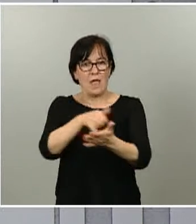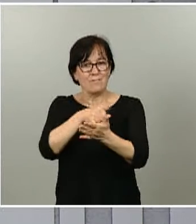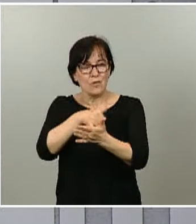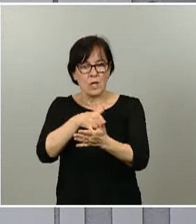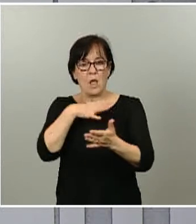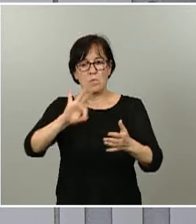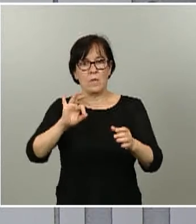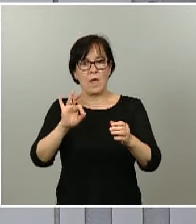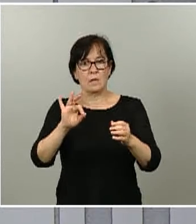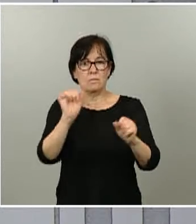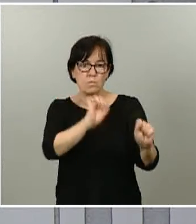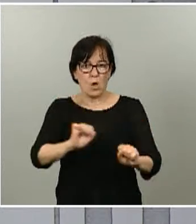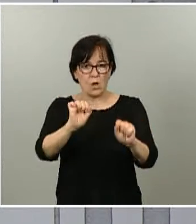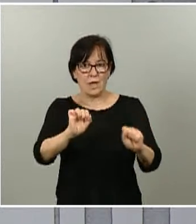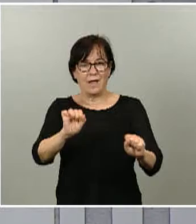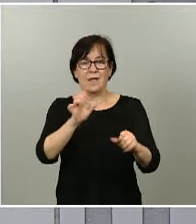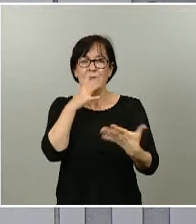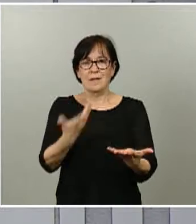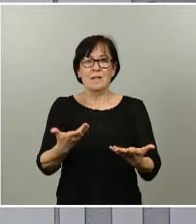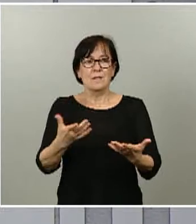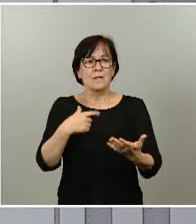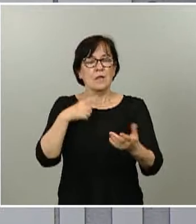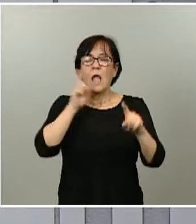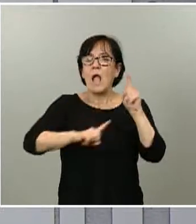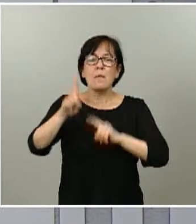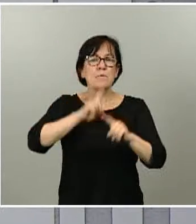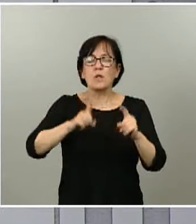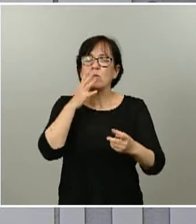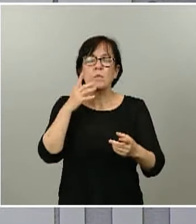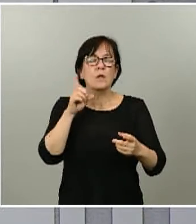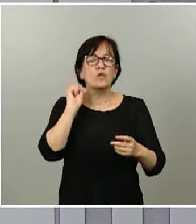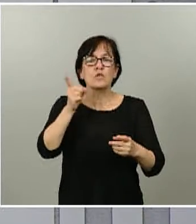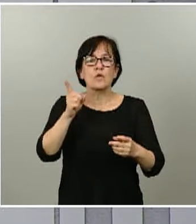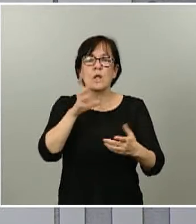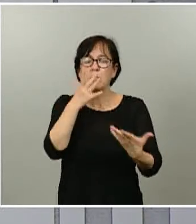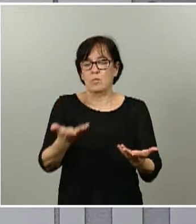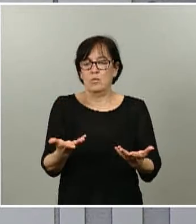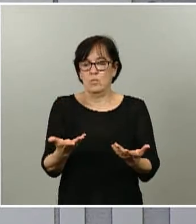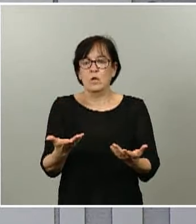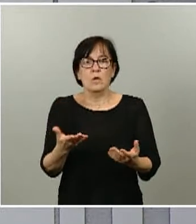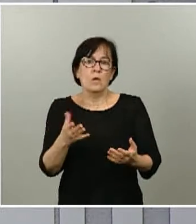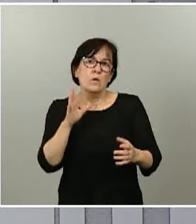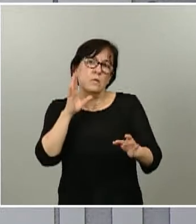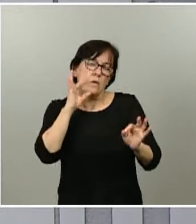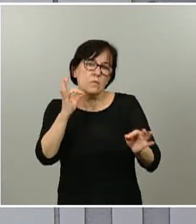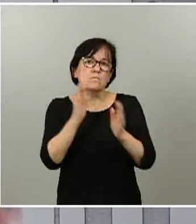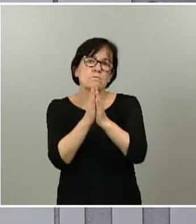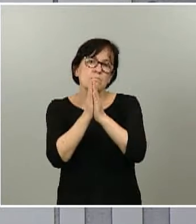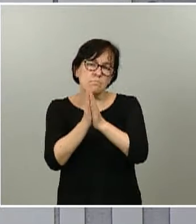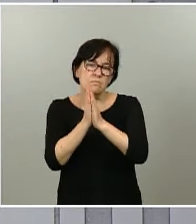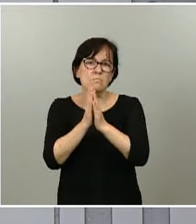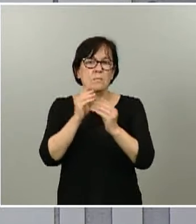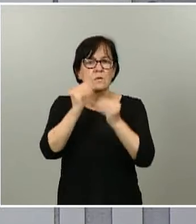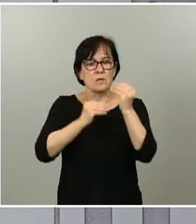y, por tanto, la preocupación es simplemente de que, por supuesto, y se ruega que se mantenga la